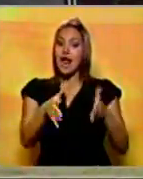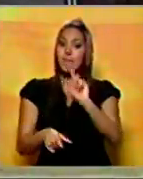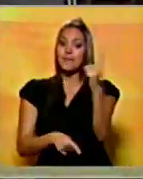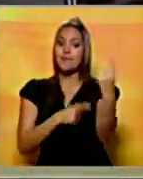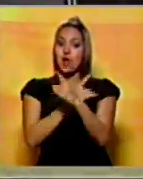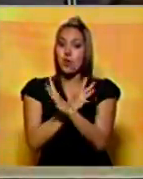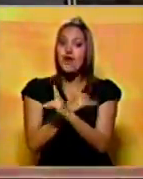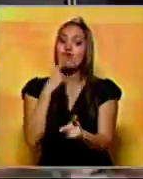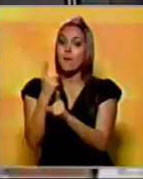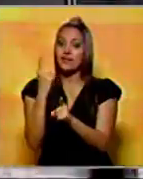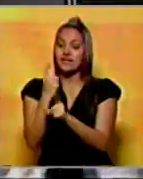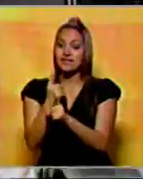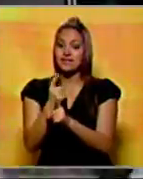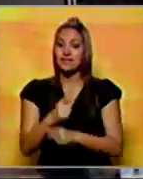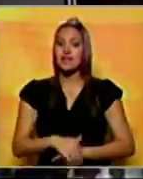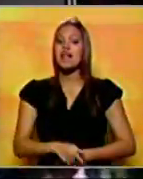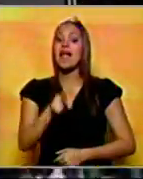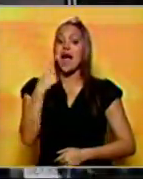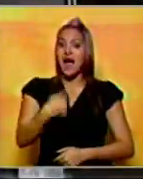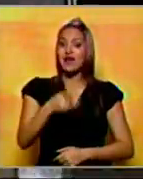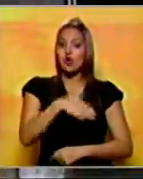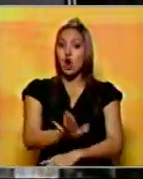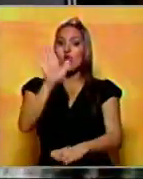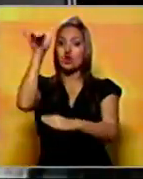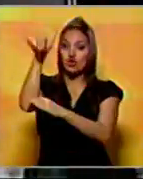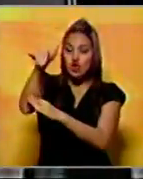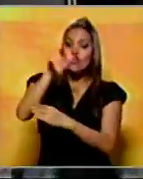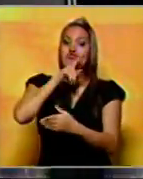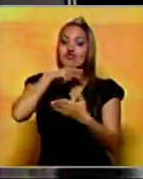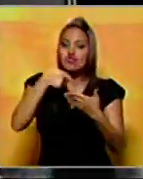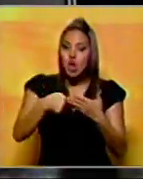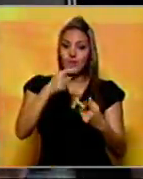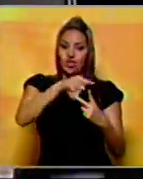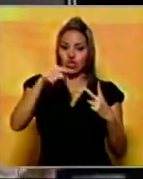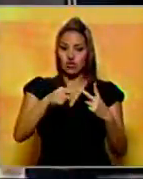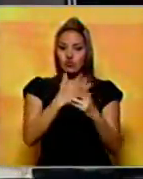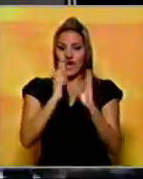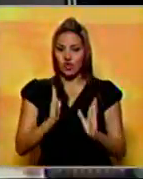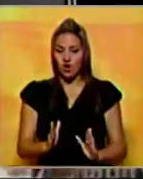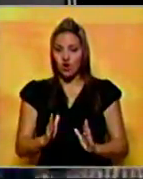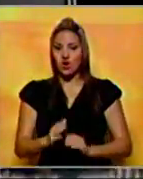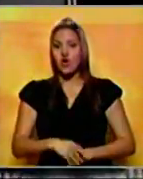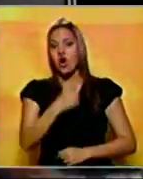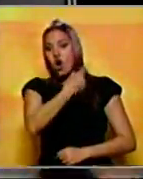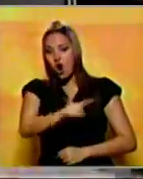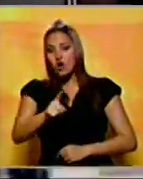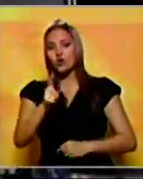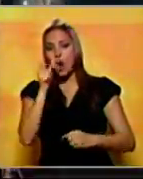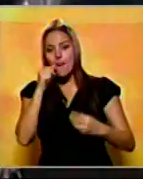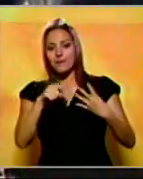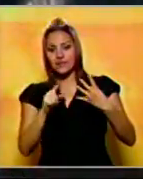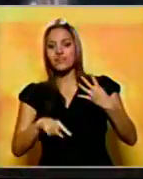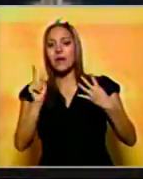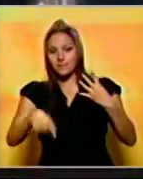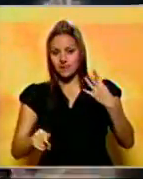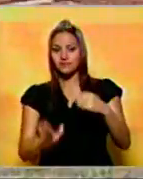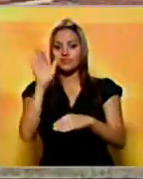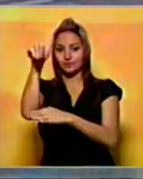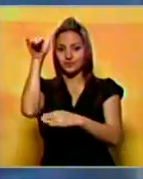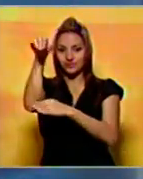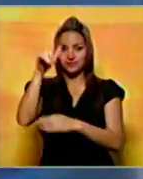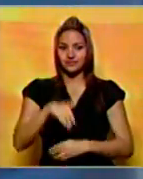esta campaña. Los insulares contaron con jonrones de Ann Duval y de Manuel Piña. Por la tribu la sacaron José Gil y Balbino